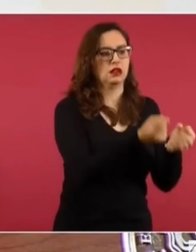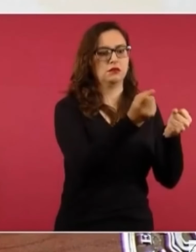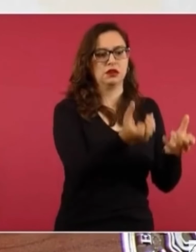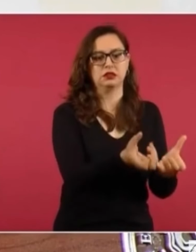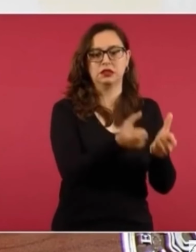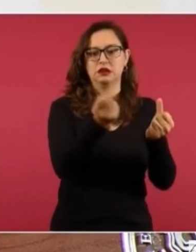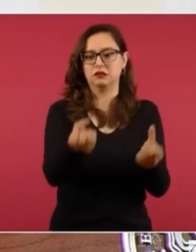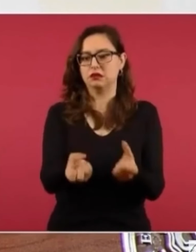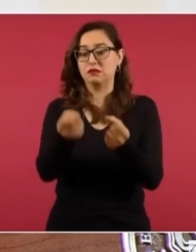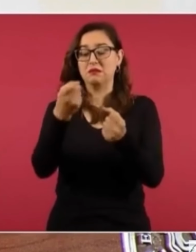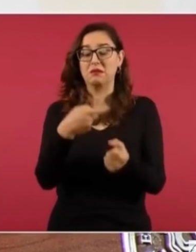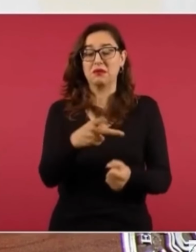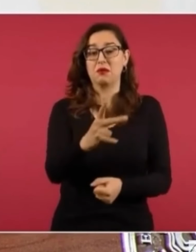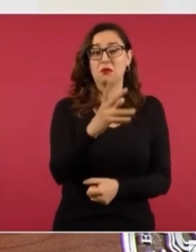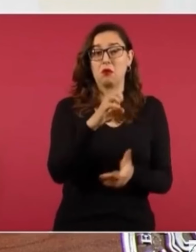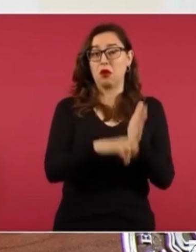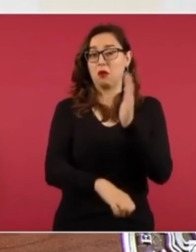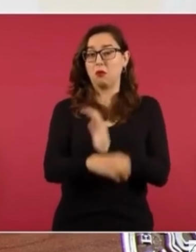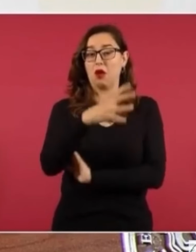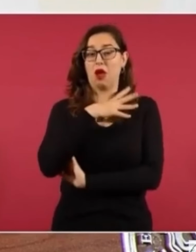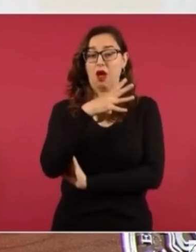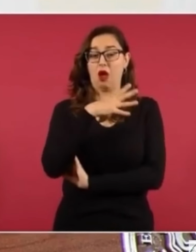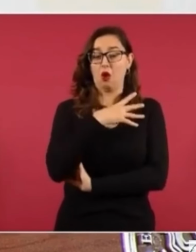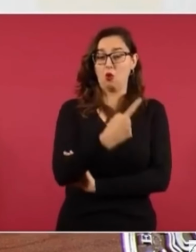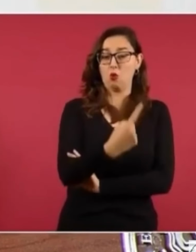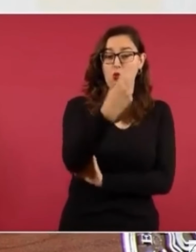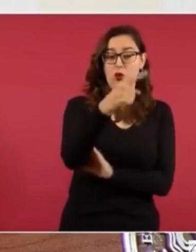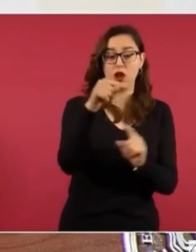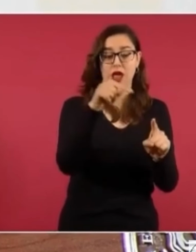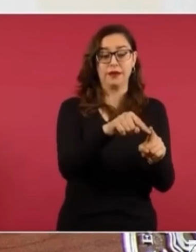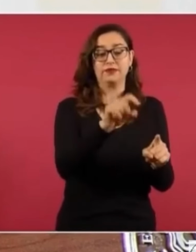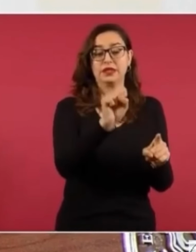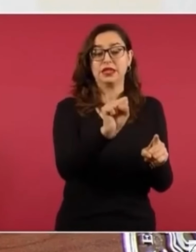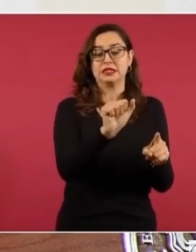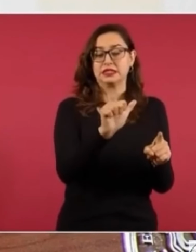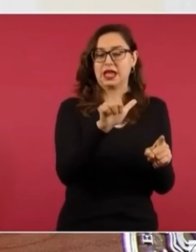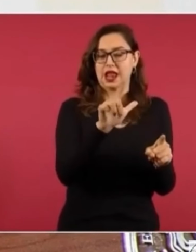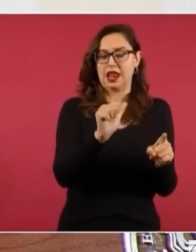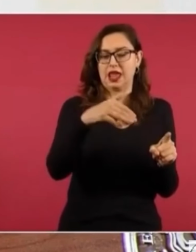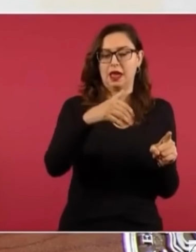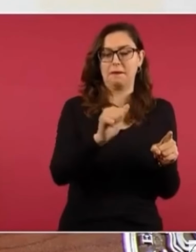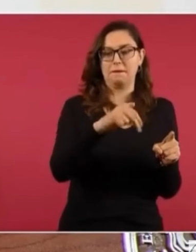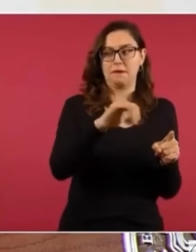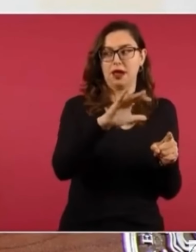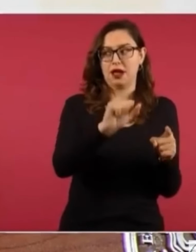o Salamanca y otra sin duda en Tula